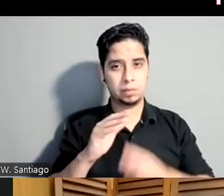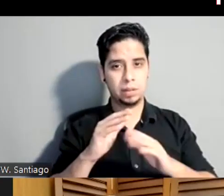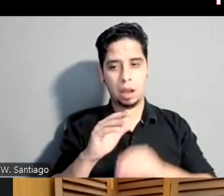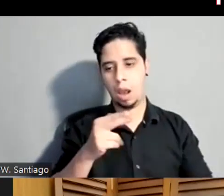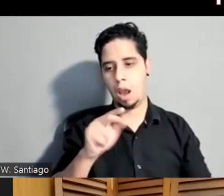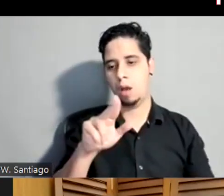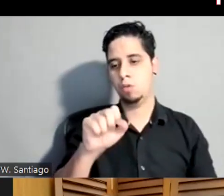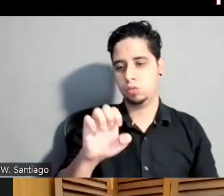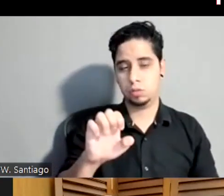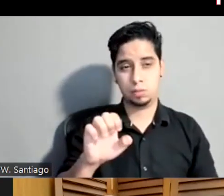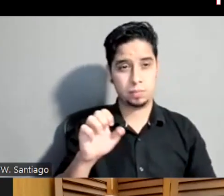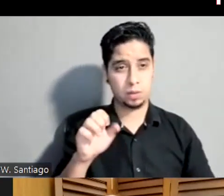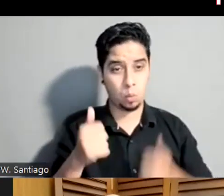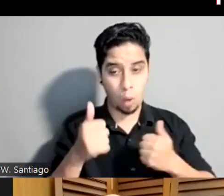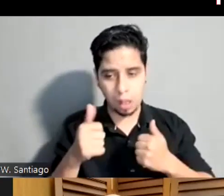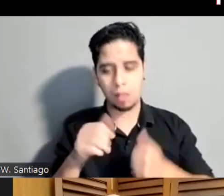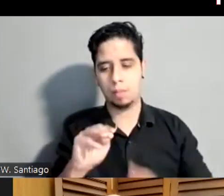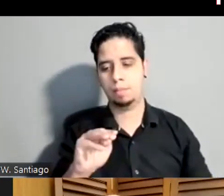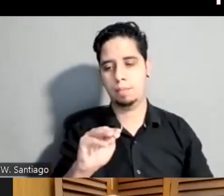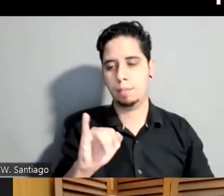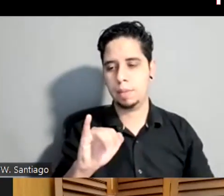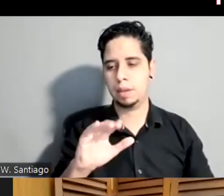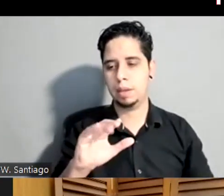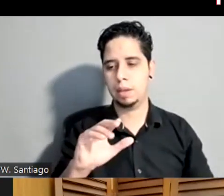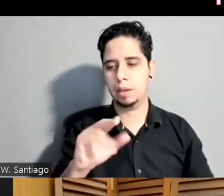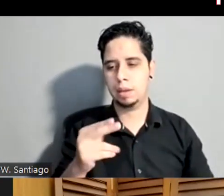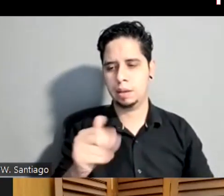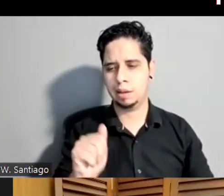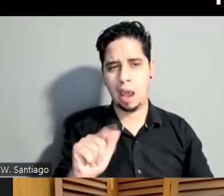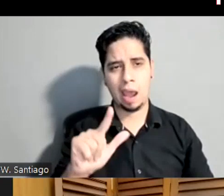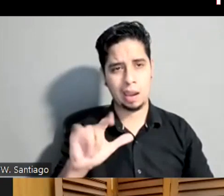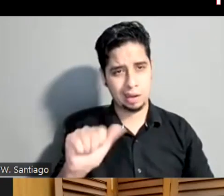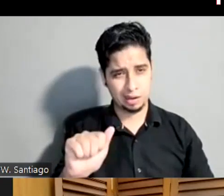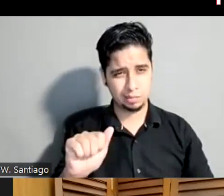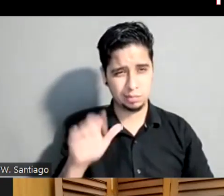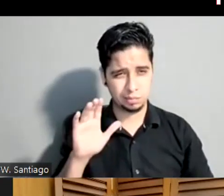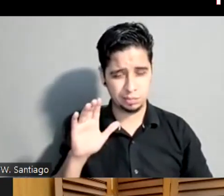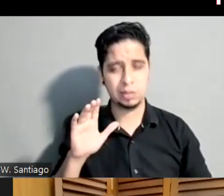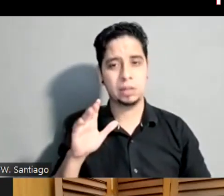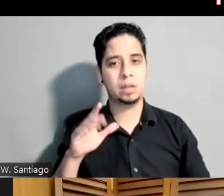otro personaje de la ópera. Y entonces, claro, pues lo que estábamos hablando de...